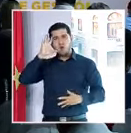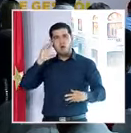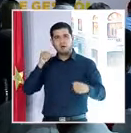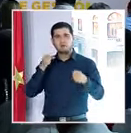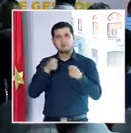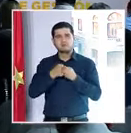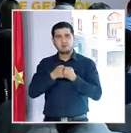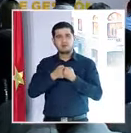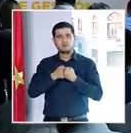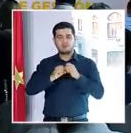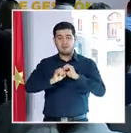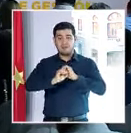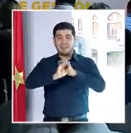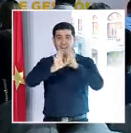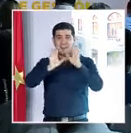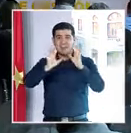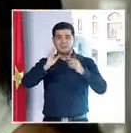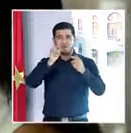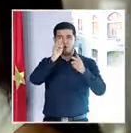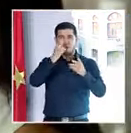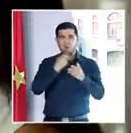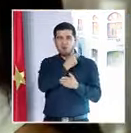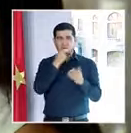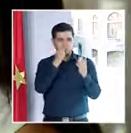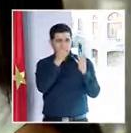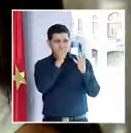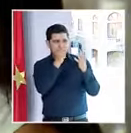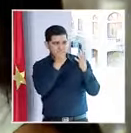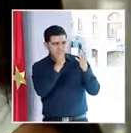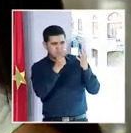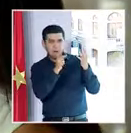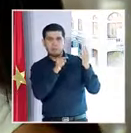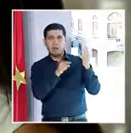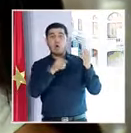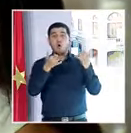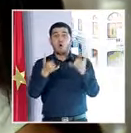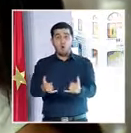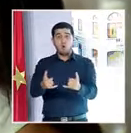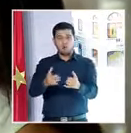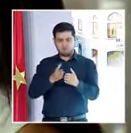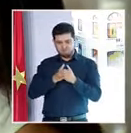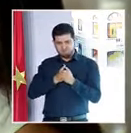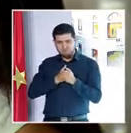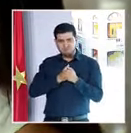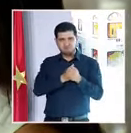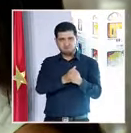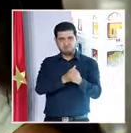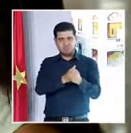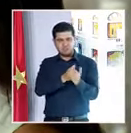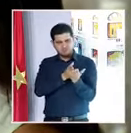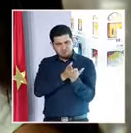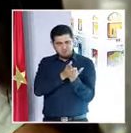tener compromisos claros, tiene hoy una hoja de ruta de seguimiento